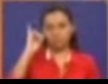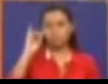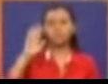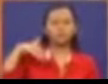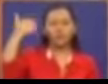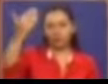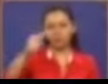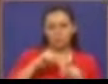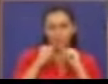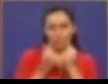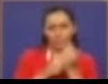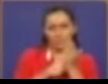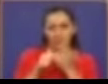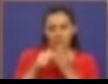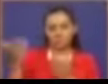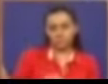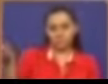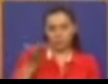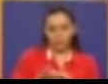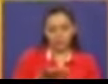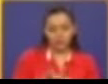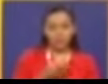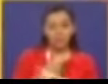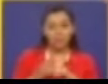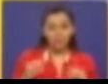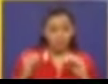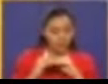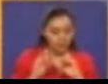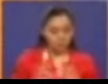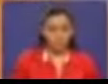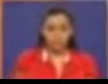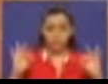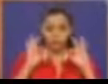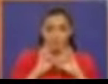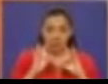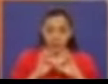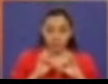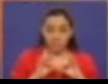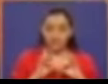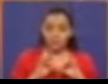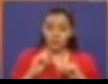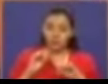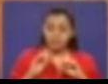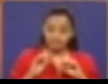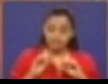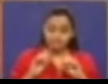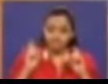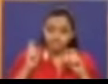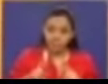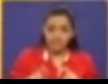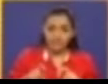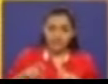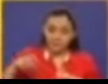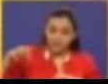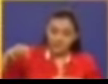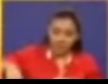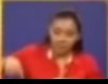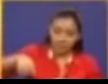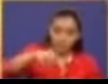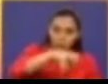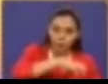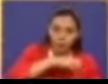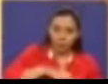tenemos, ya se lo está aplicando. Pero es como algo tan importante, un eje transversal, intersectorial, como le gusta a